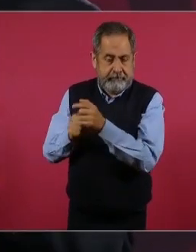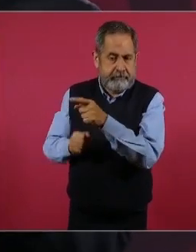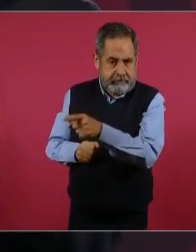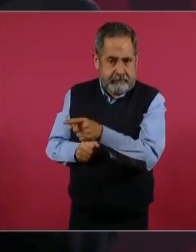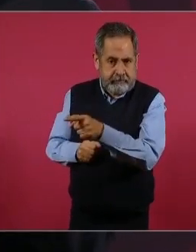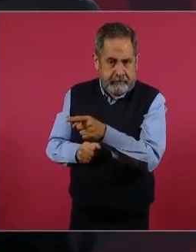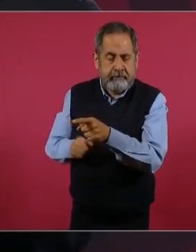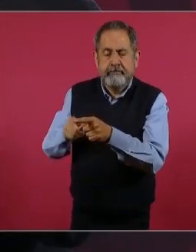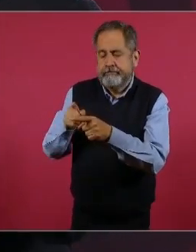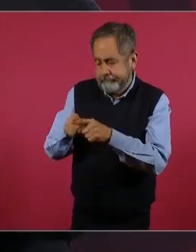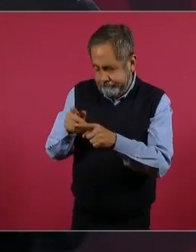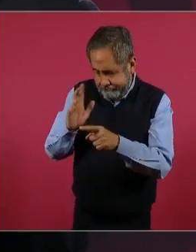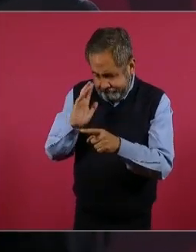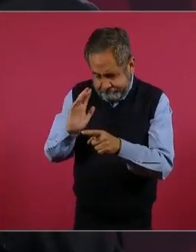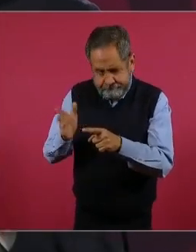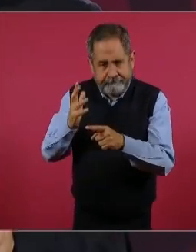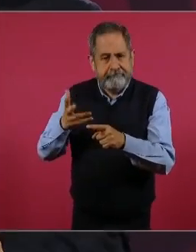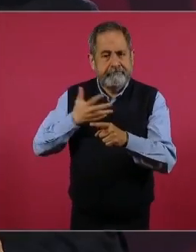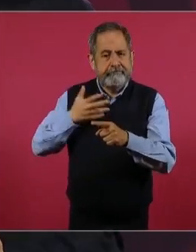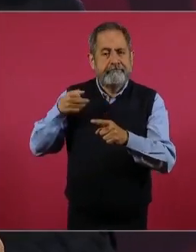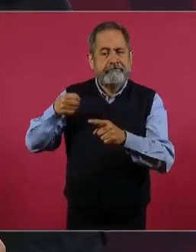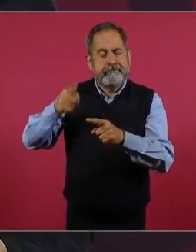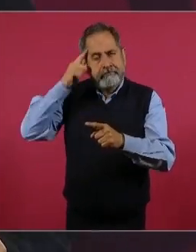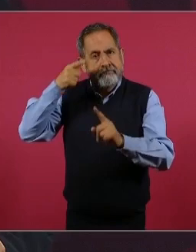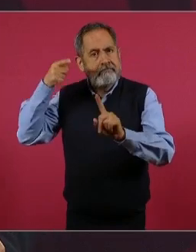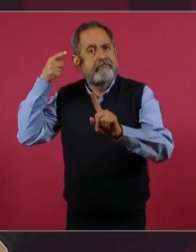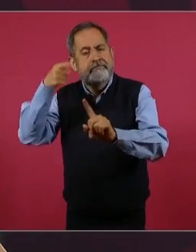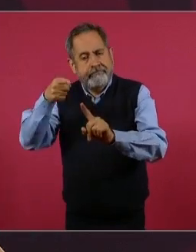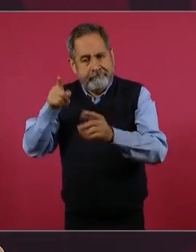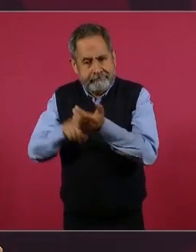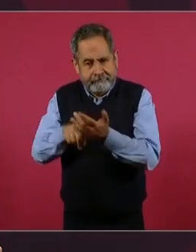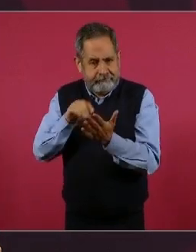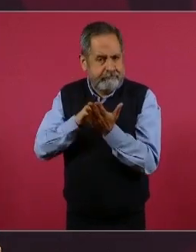que ya tiene como propósito